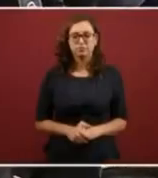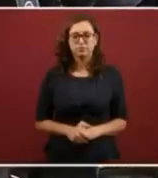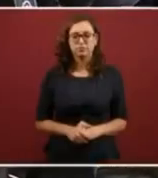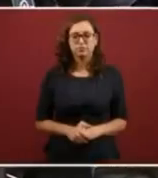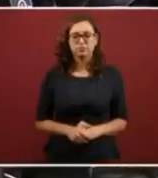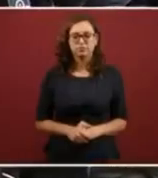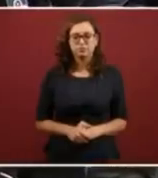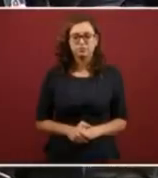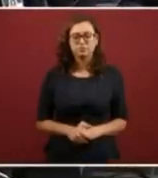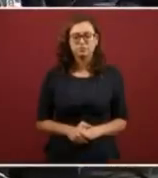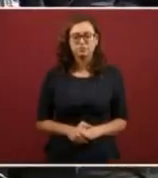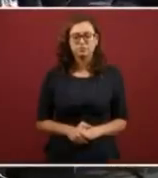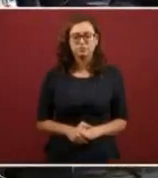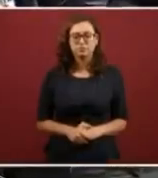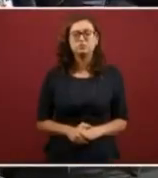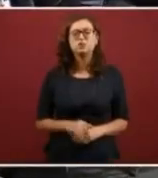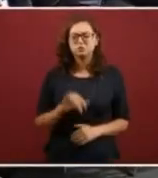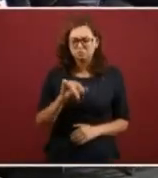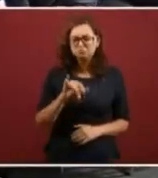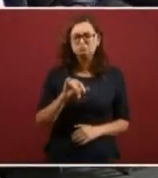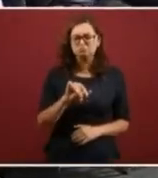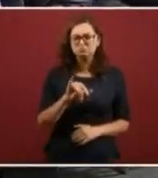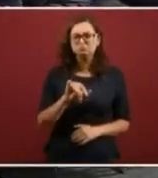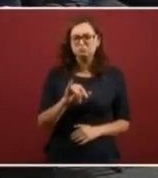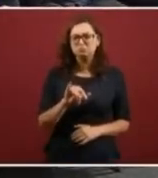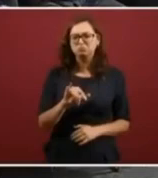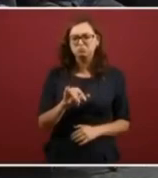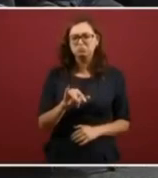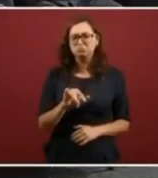Sí, eso sí, eso sí.